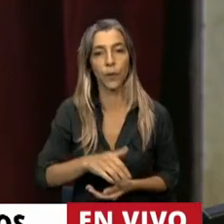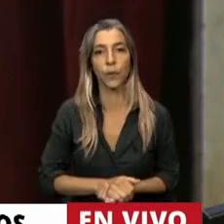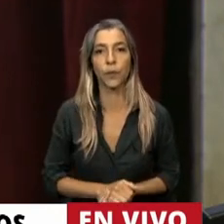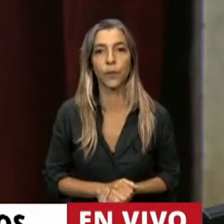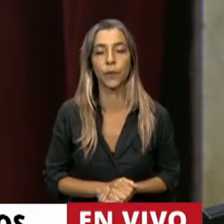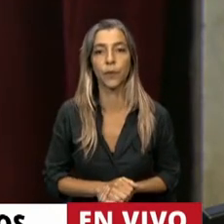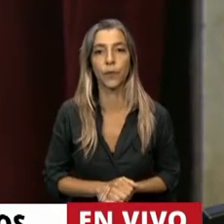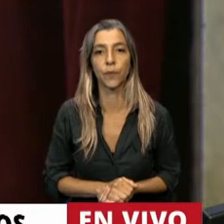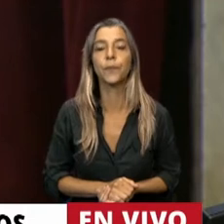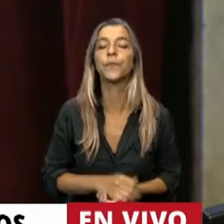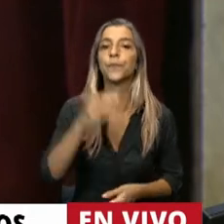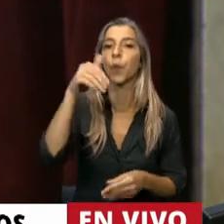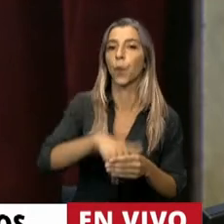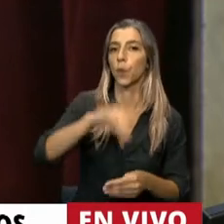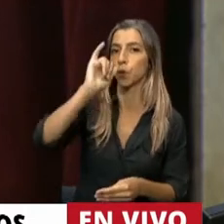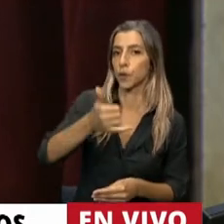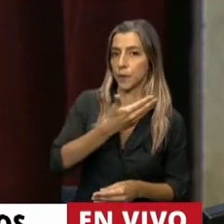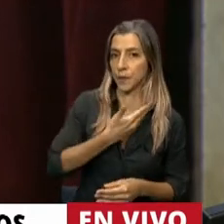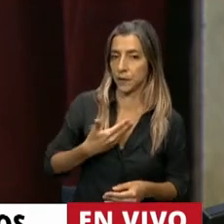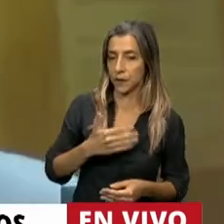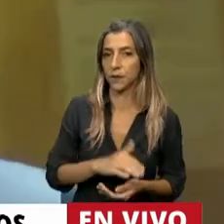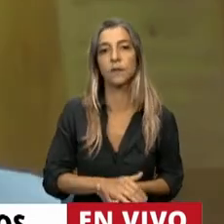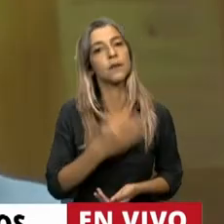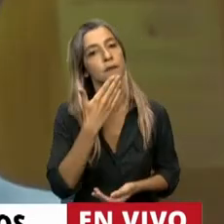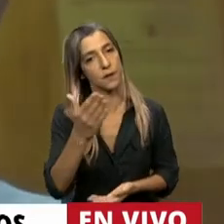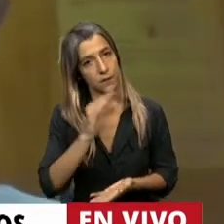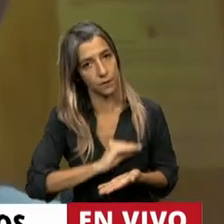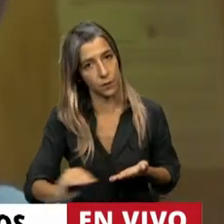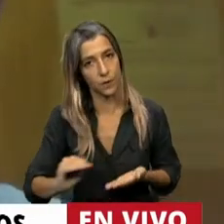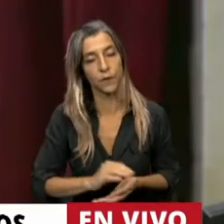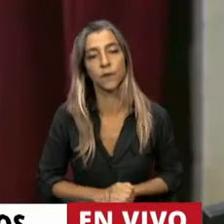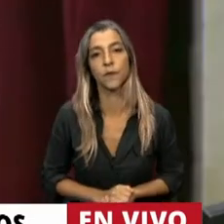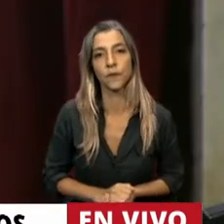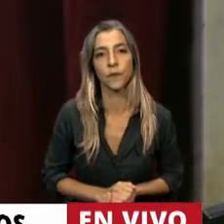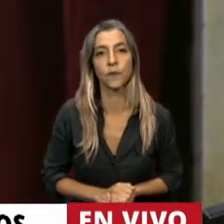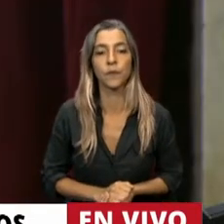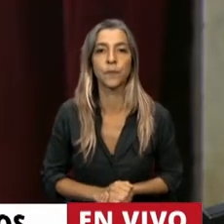afirmativo soy el presidente y gracias a diputado